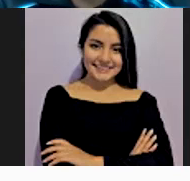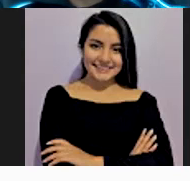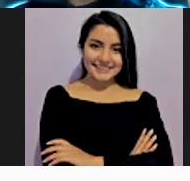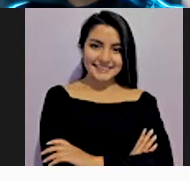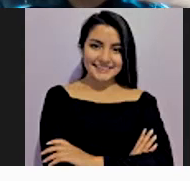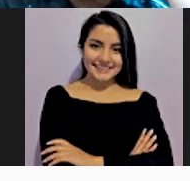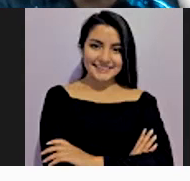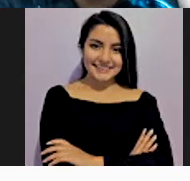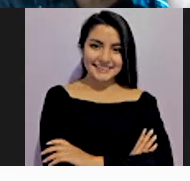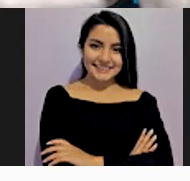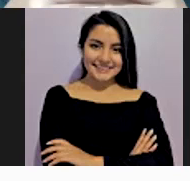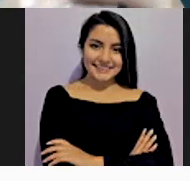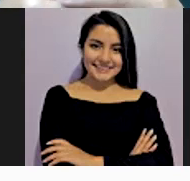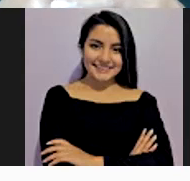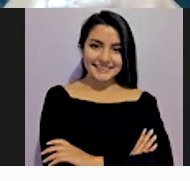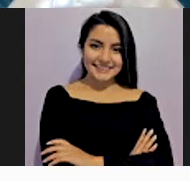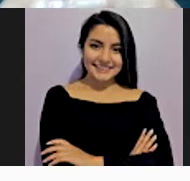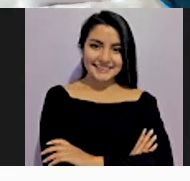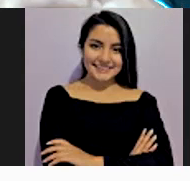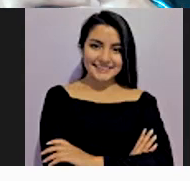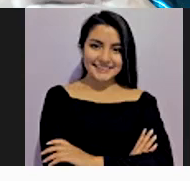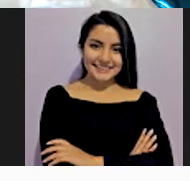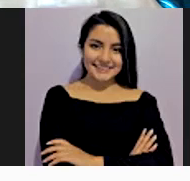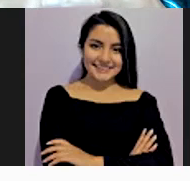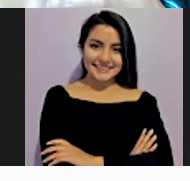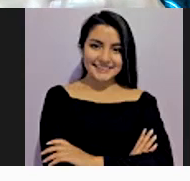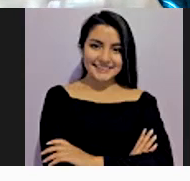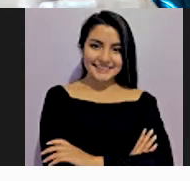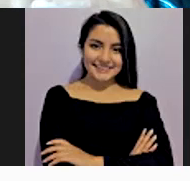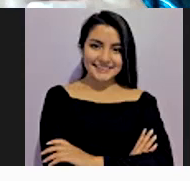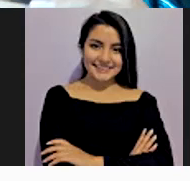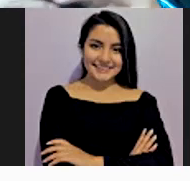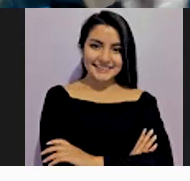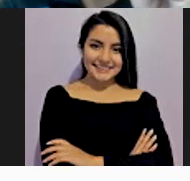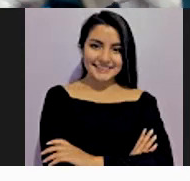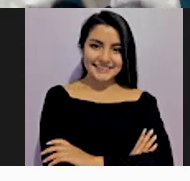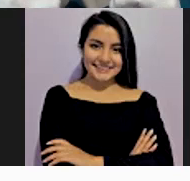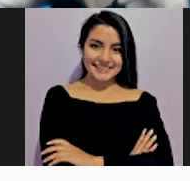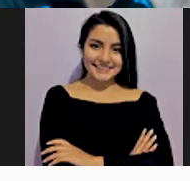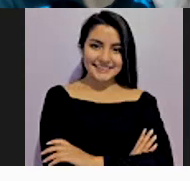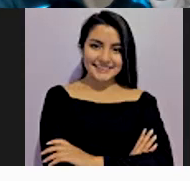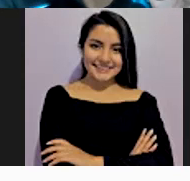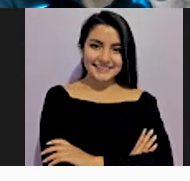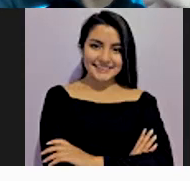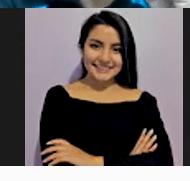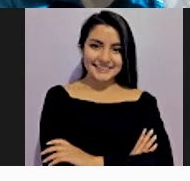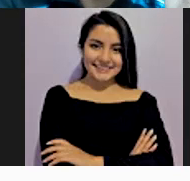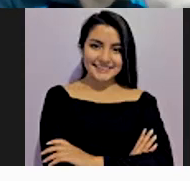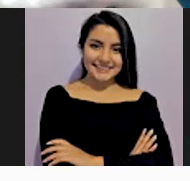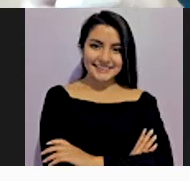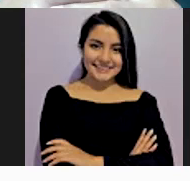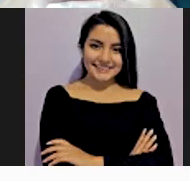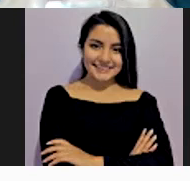Baños. Yo Baños me regreso cuando veces quiera y al Tena lo mismo. Me gusta por ahí, ¿sabes? Bien, entonces, pero yo veo el río, por ejemplo,